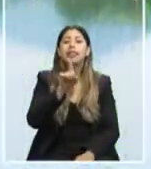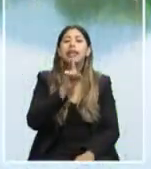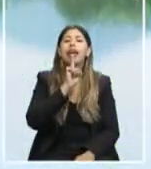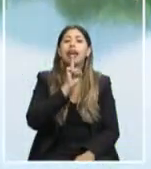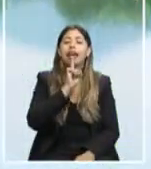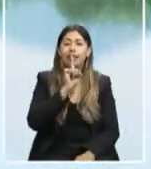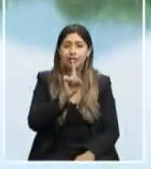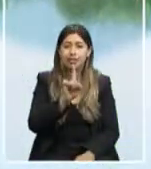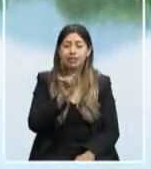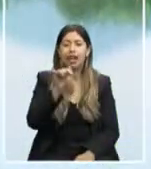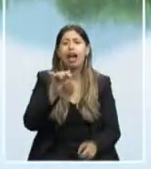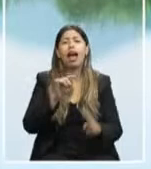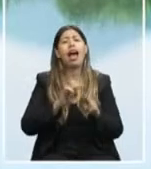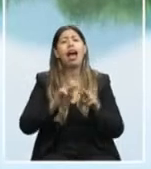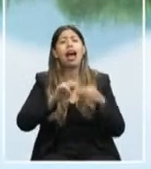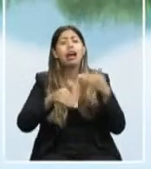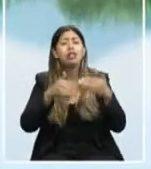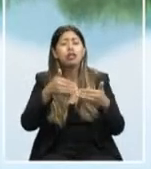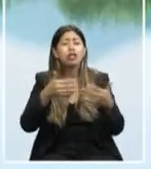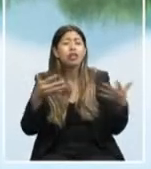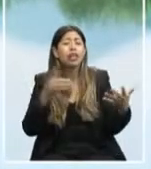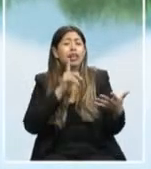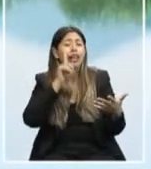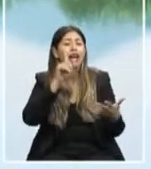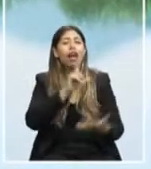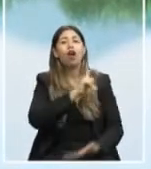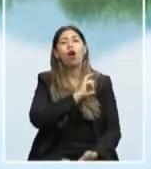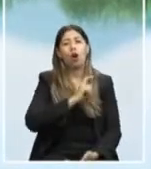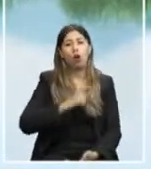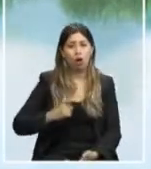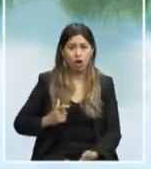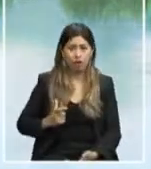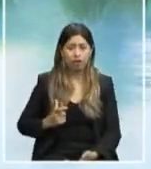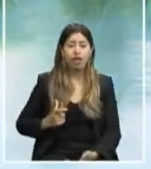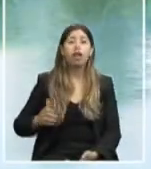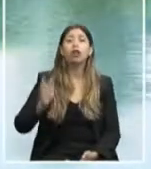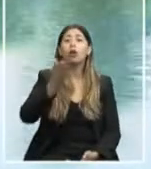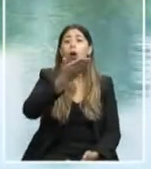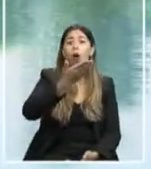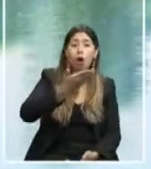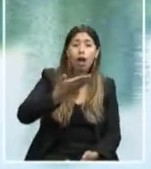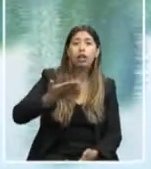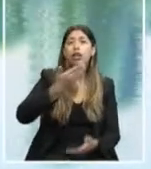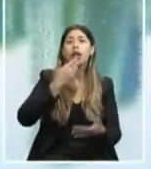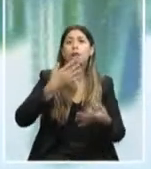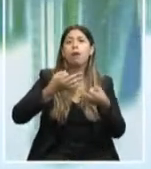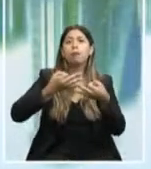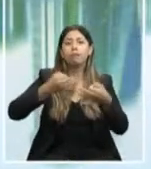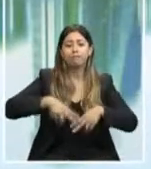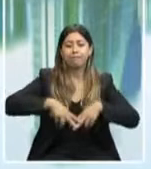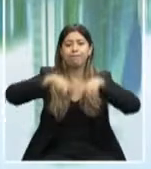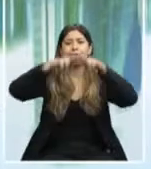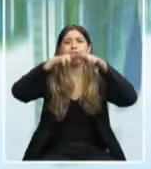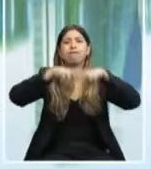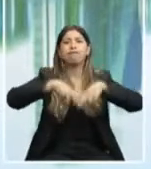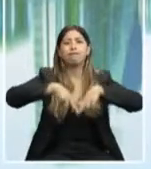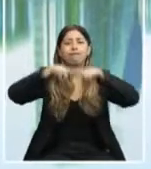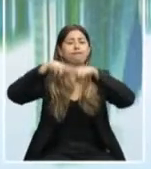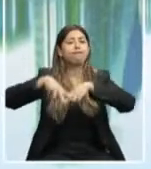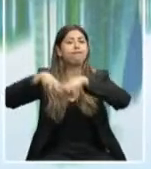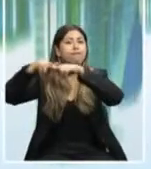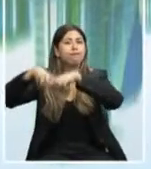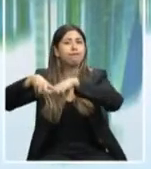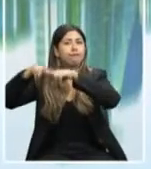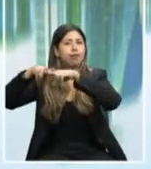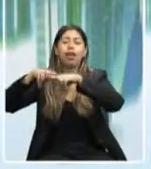provocativo, la acción de nuestros gobiernos para poder, de alguna manera, abaratar los mismos, ya que sus costos son mucho menores de